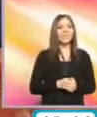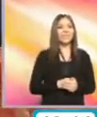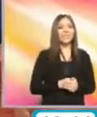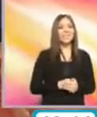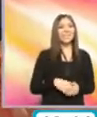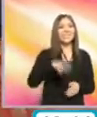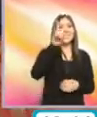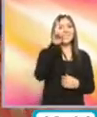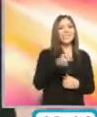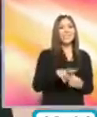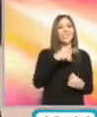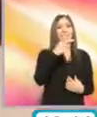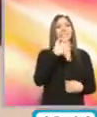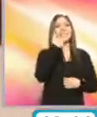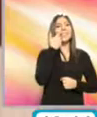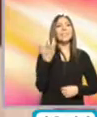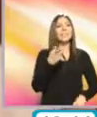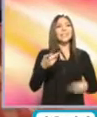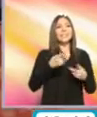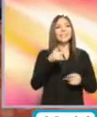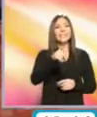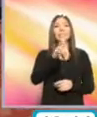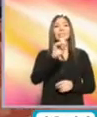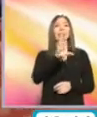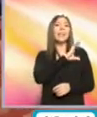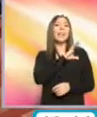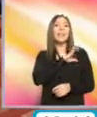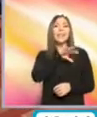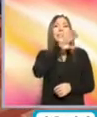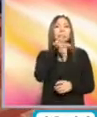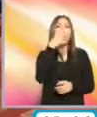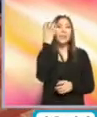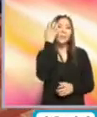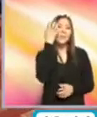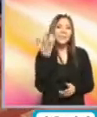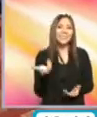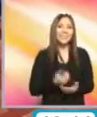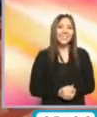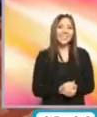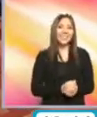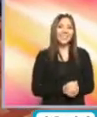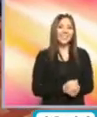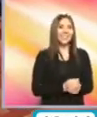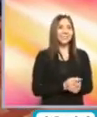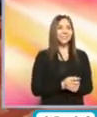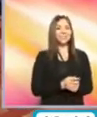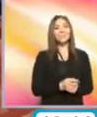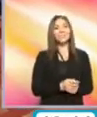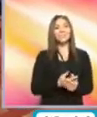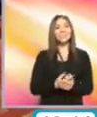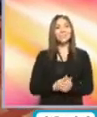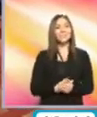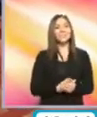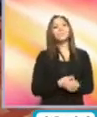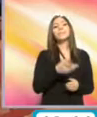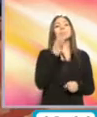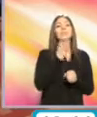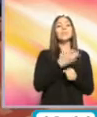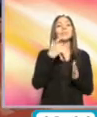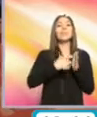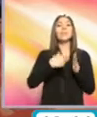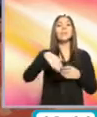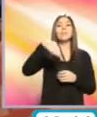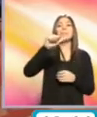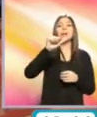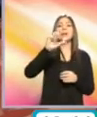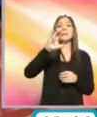La verdad es que fue plan con Es maña. que no te quiero. Fue plan con Así. maña. ¡No! Yo los quise ver. Bueno. Ahora, compramos